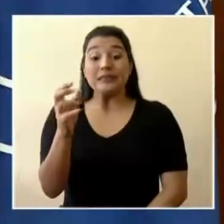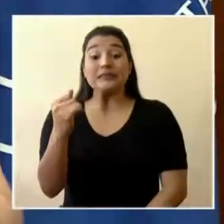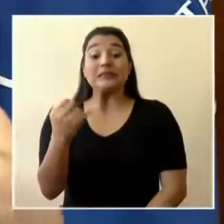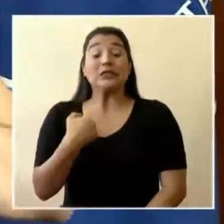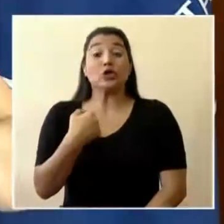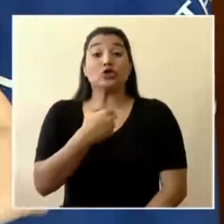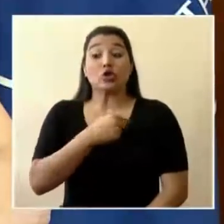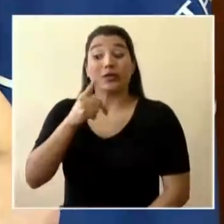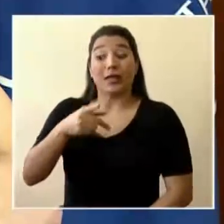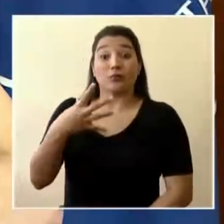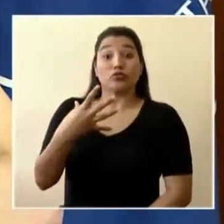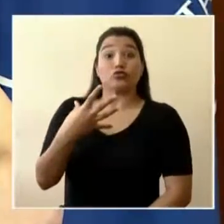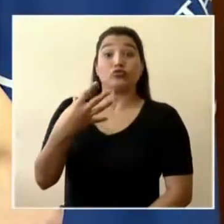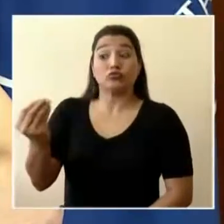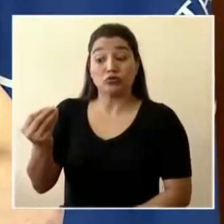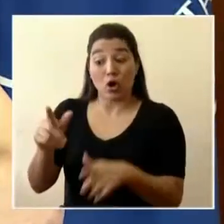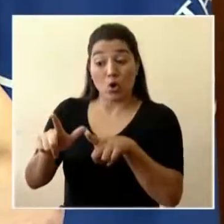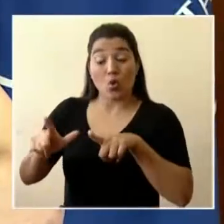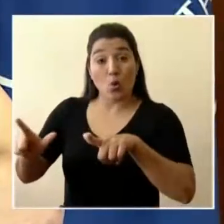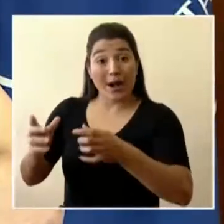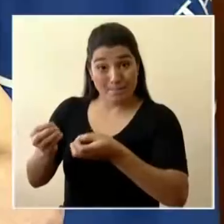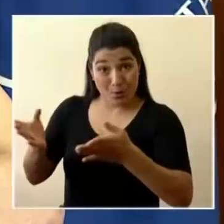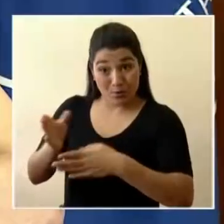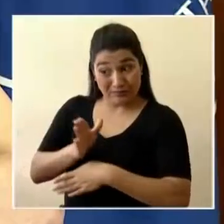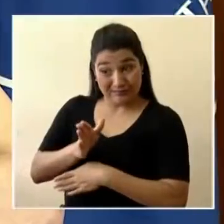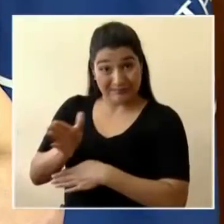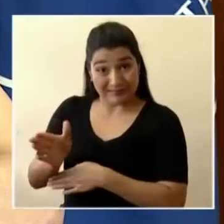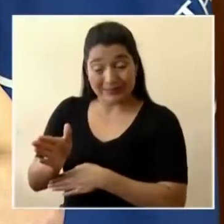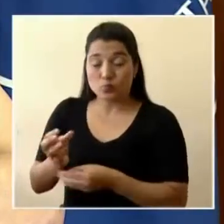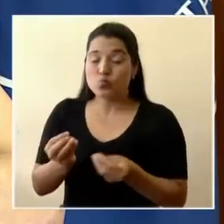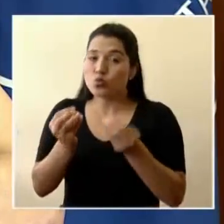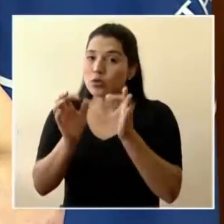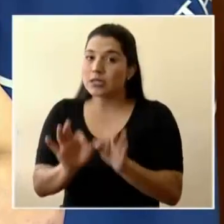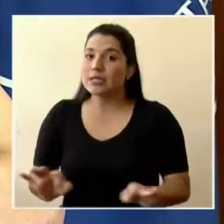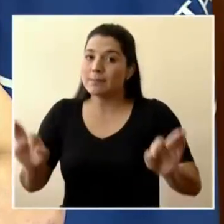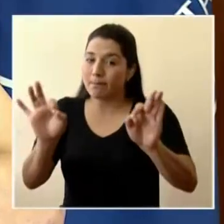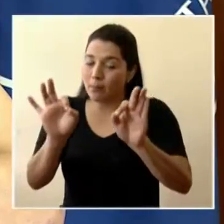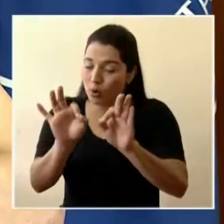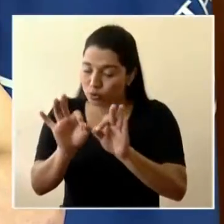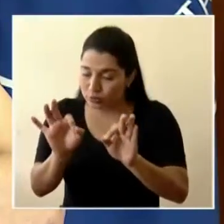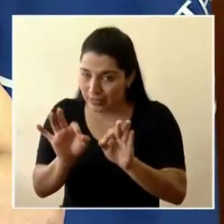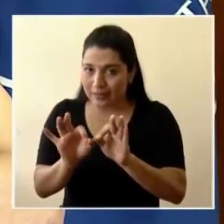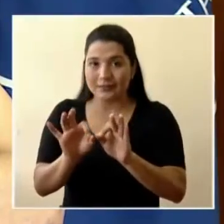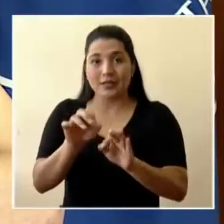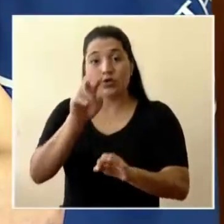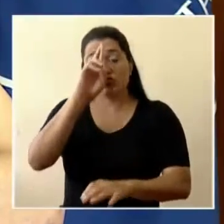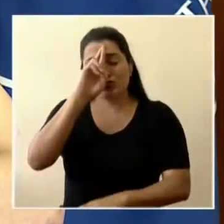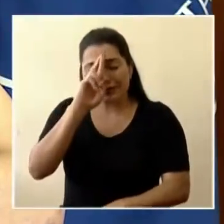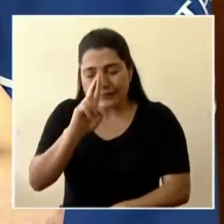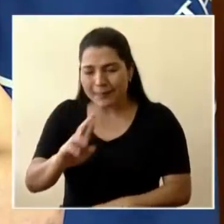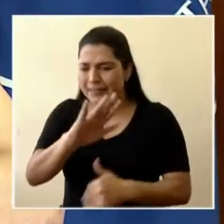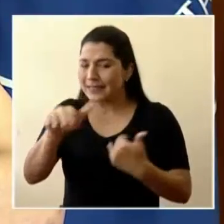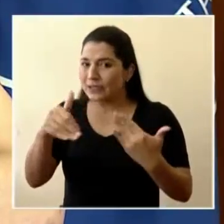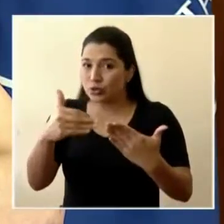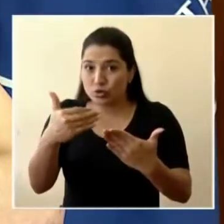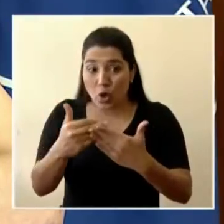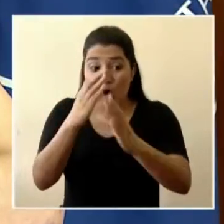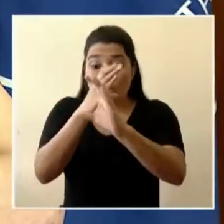salir a lugares públicos, se hace sumamente importante que guardemos todas las medidas que hemos